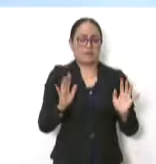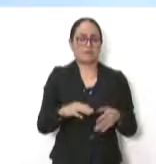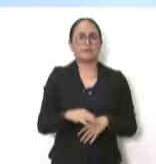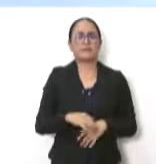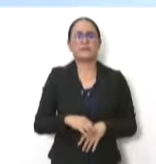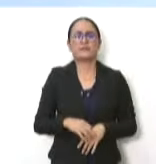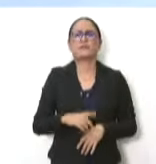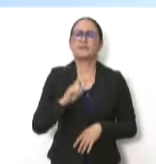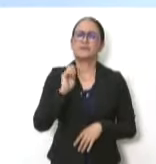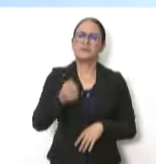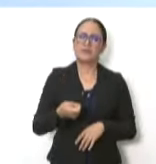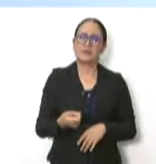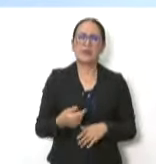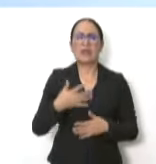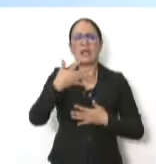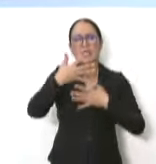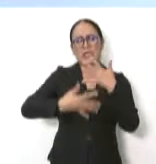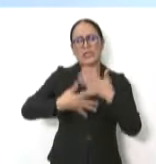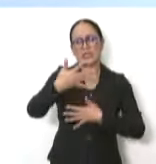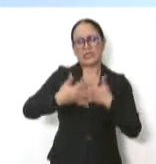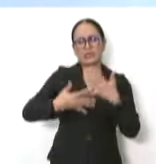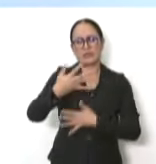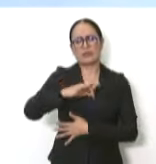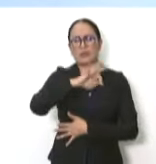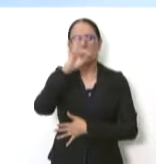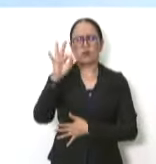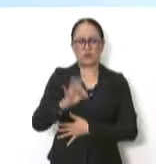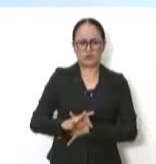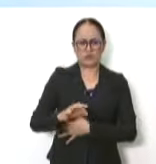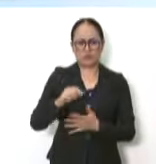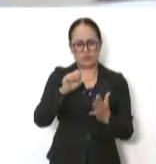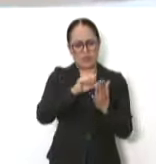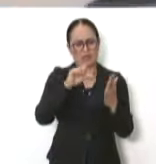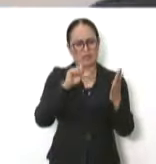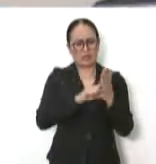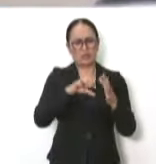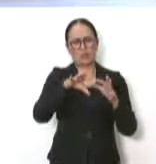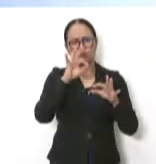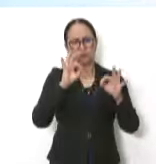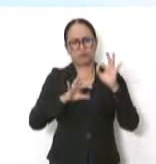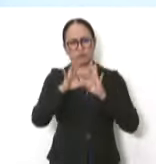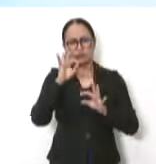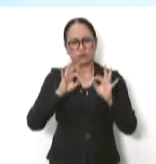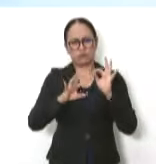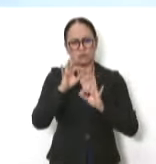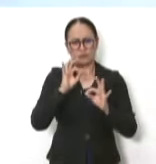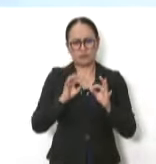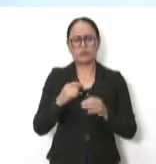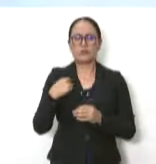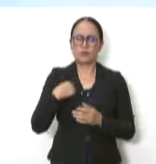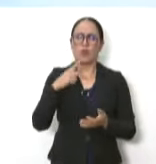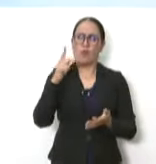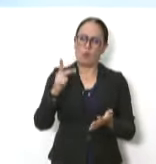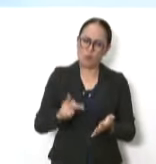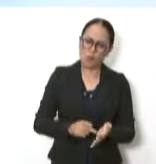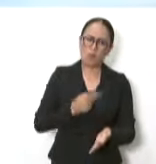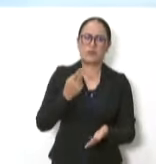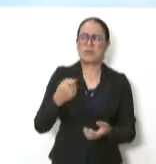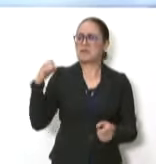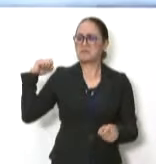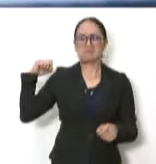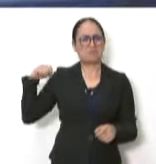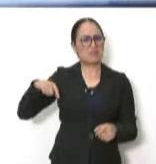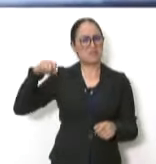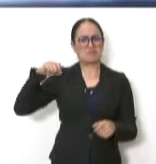que significan el 15% del articulado total de esta ley. Vuelvo a repetir lo que he mencionado en